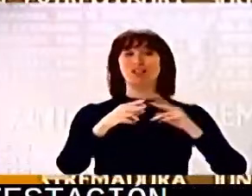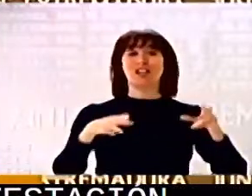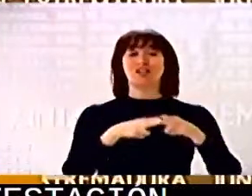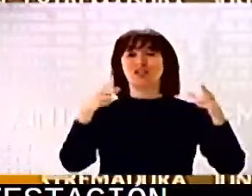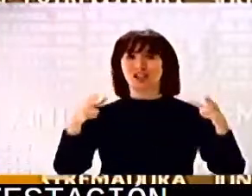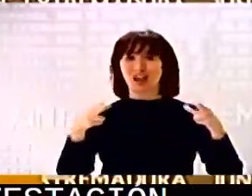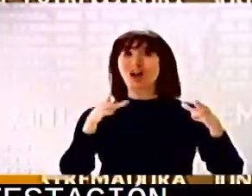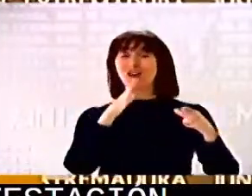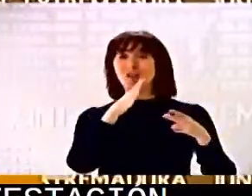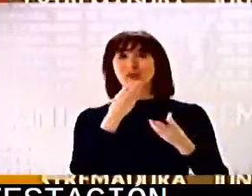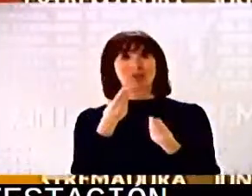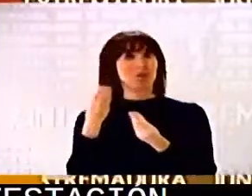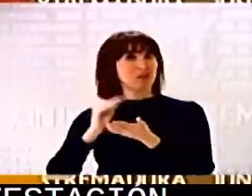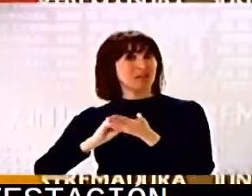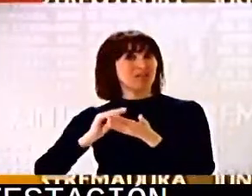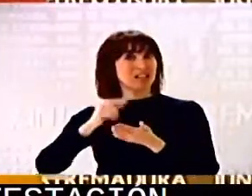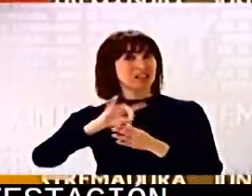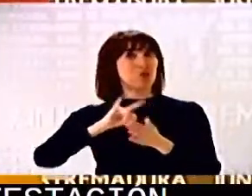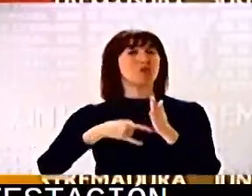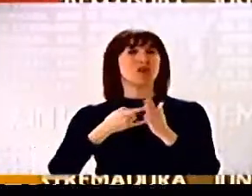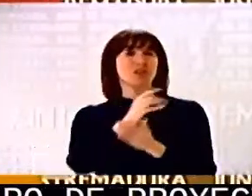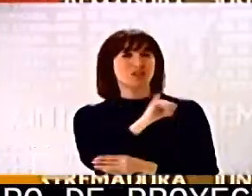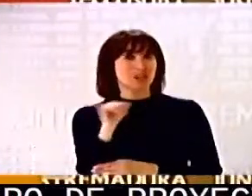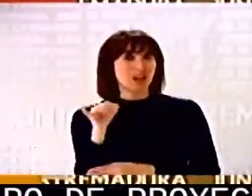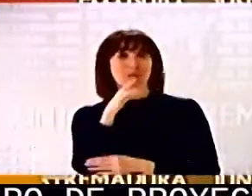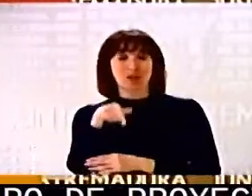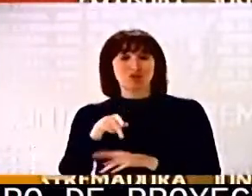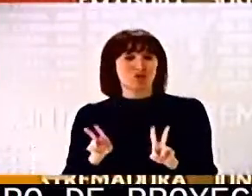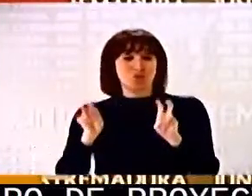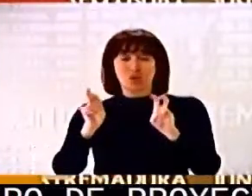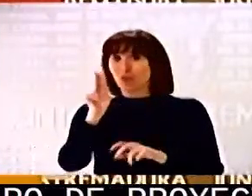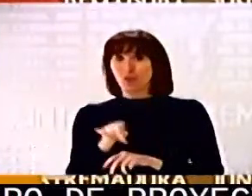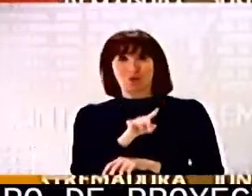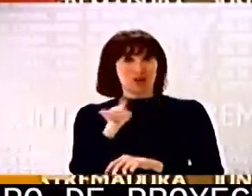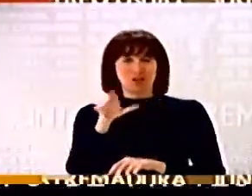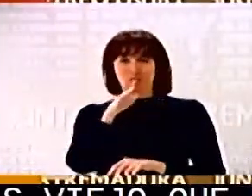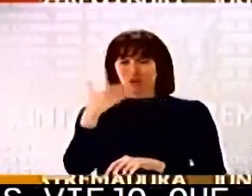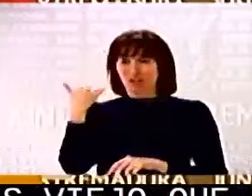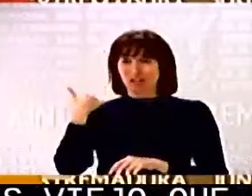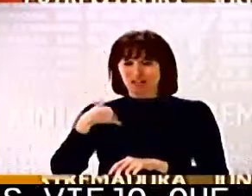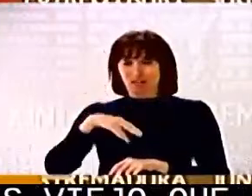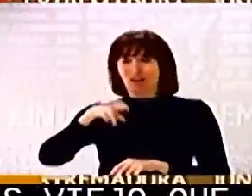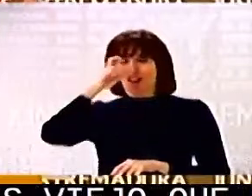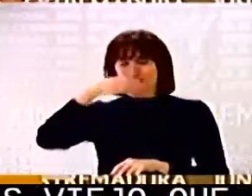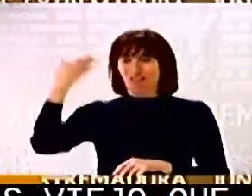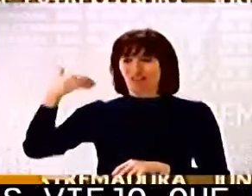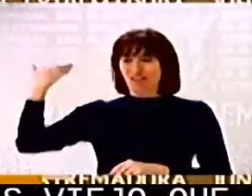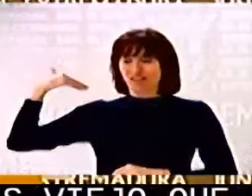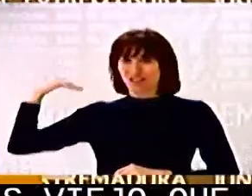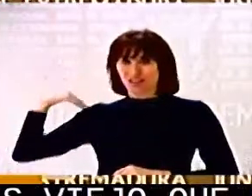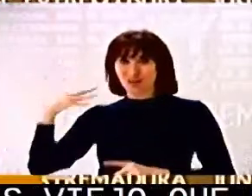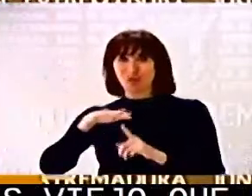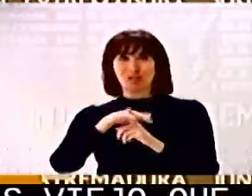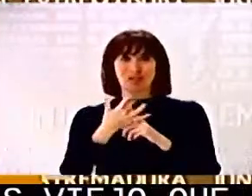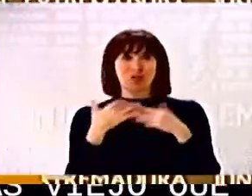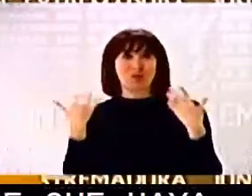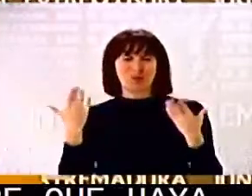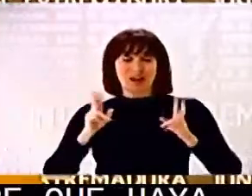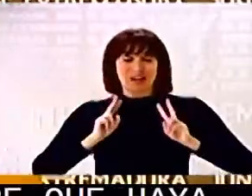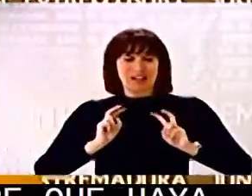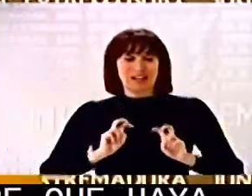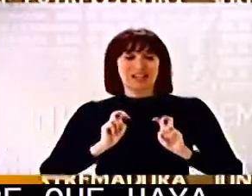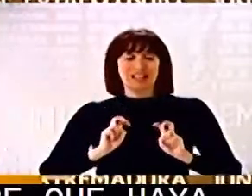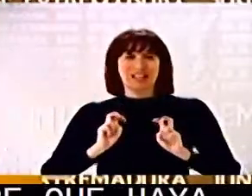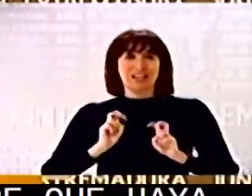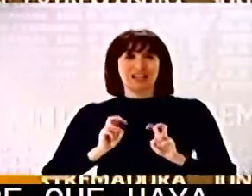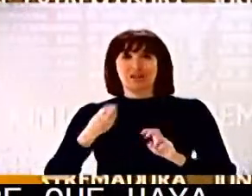veces tienen este tipo de proyectos y que esto no es nuevo, porque esto es más viejo que el hilo negro y va a seguir pasando siempre que haya iniciativas